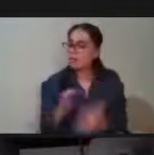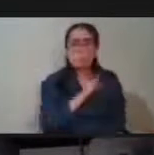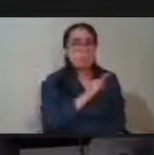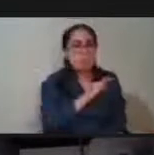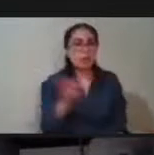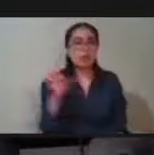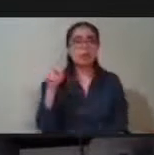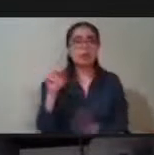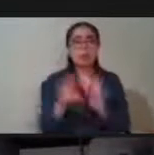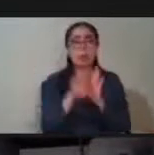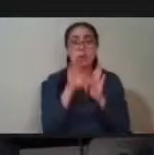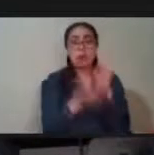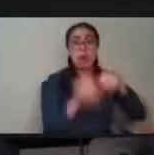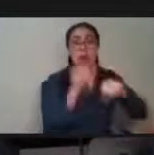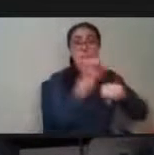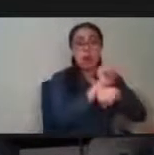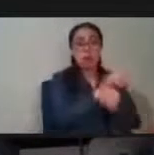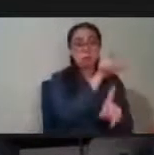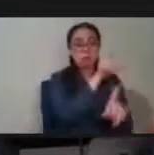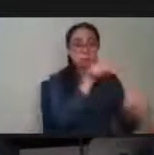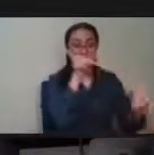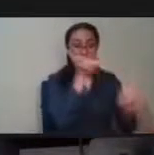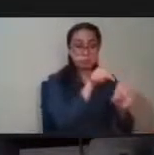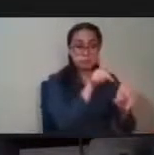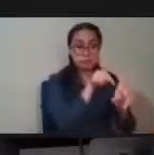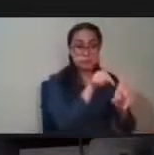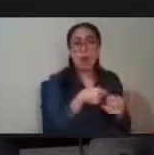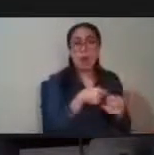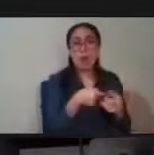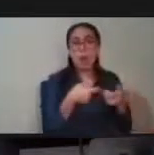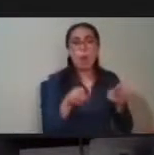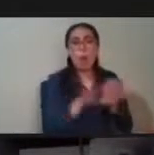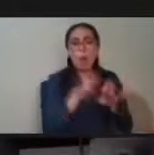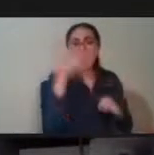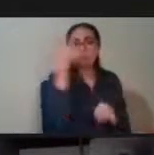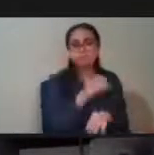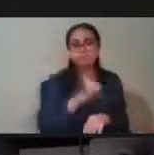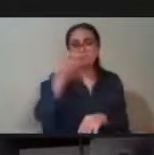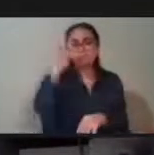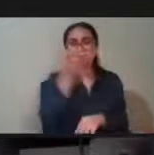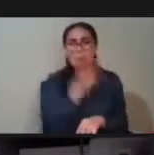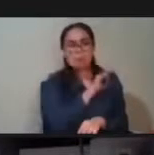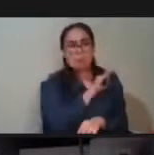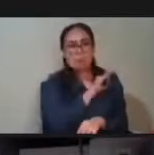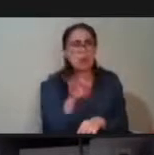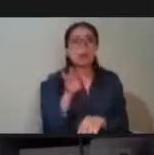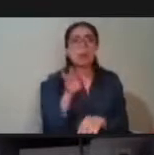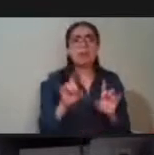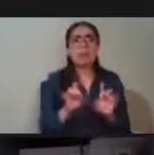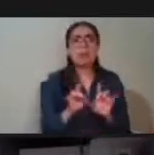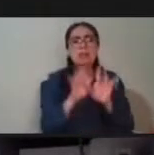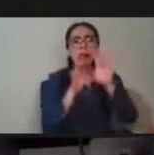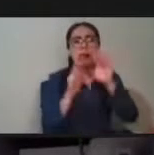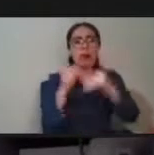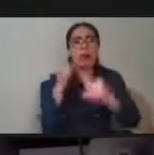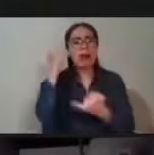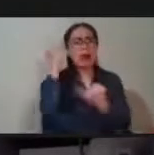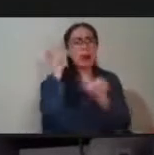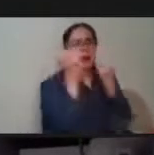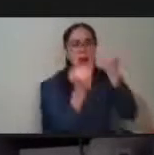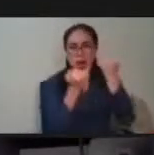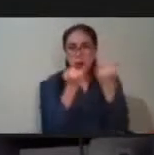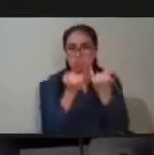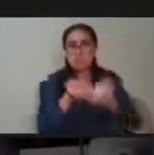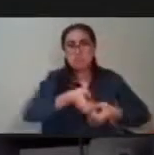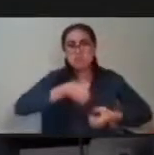actor baila al personaje es cuando efectivamente puede permitirse la creación poética. ¿Por qué? Porque asocia